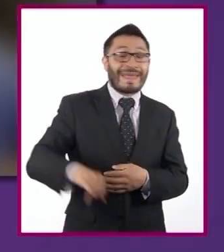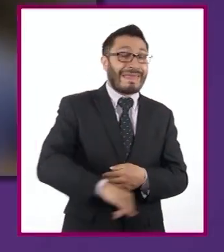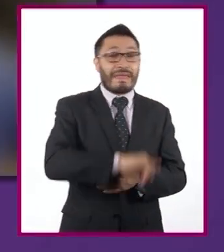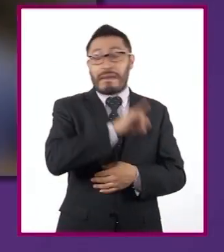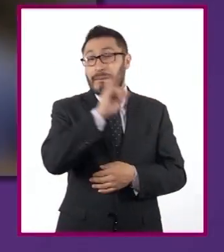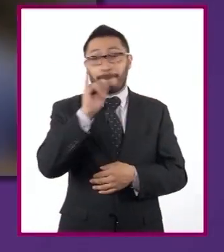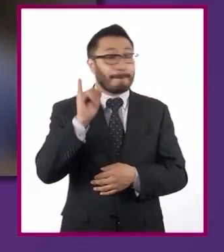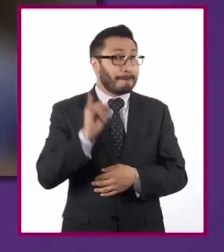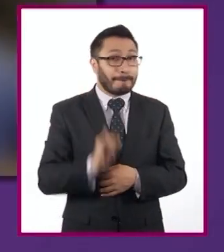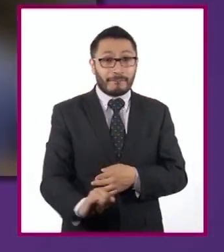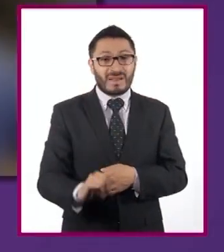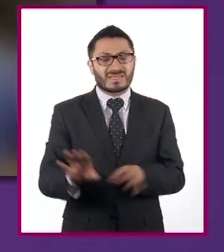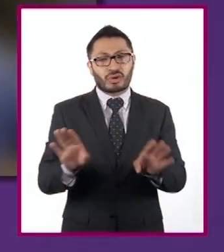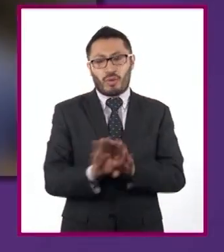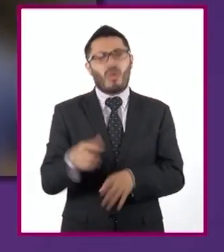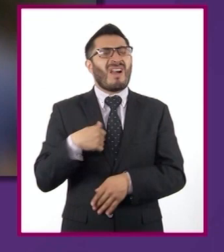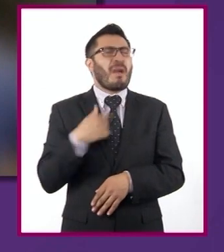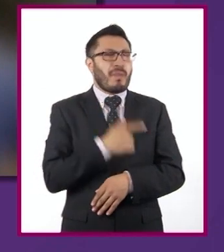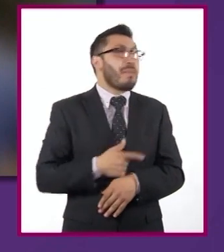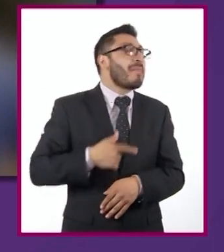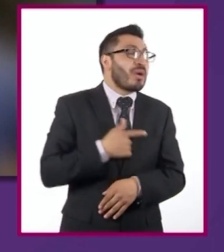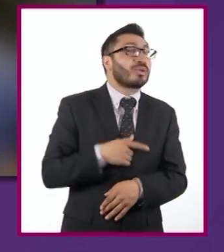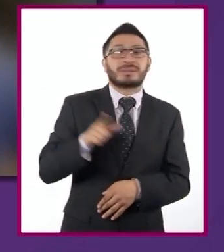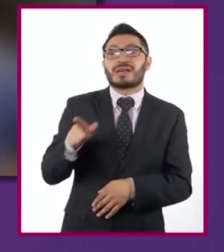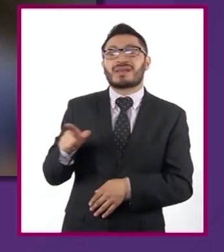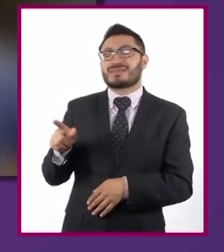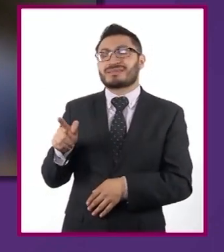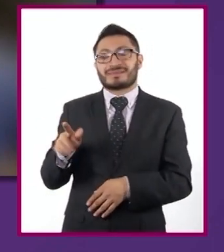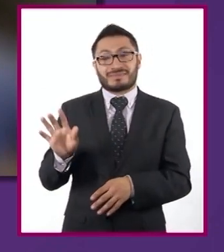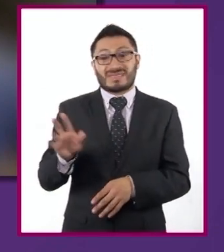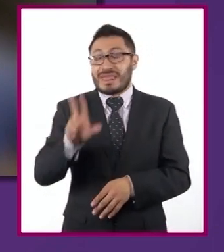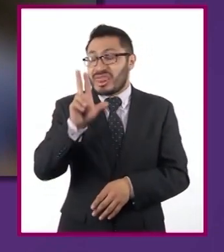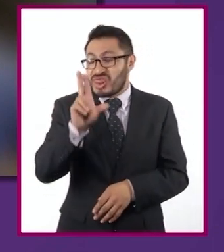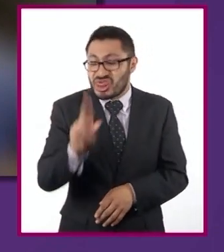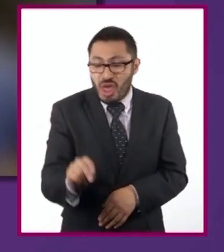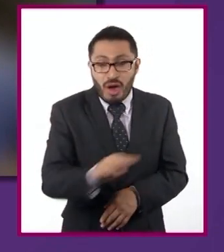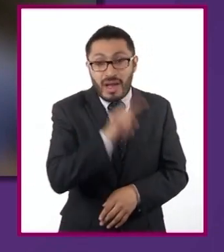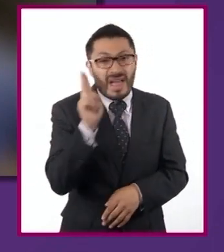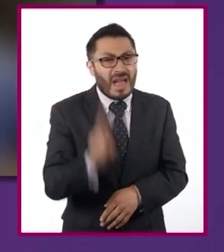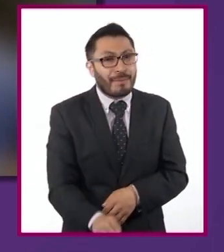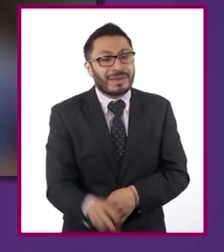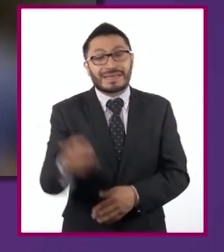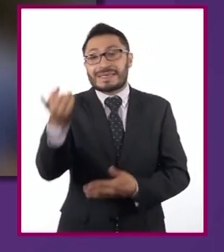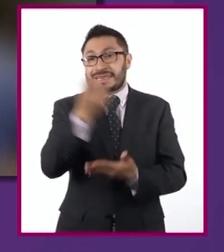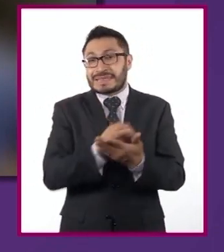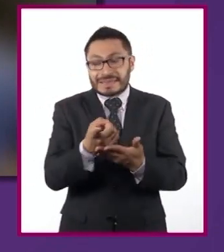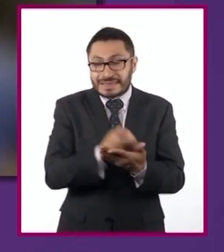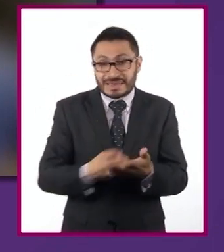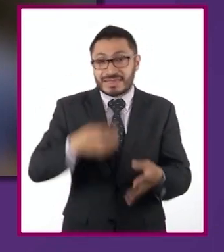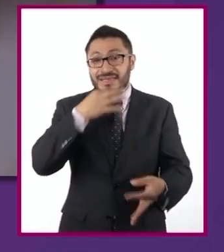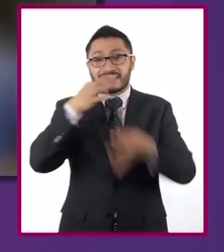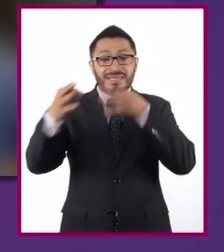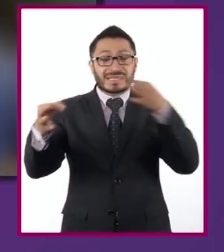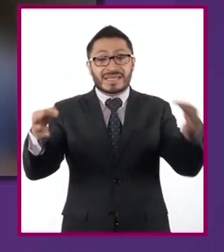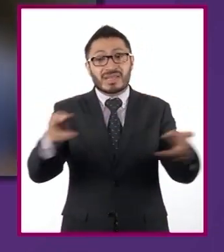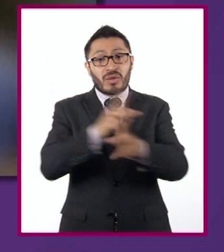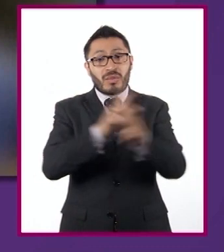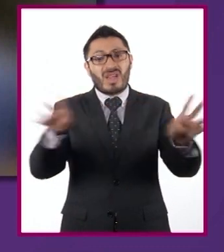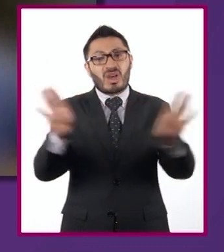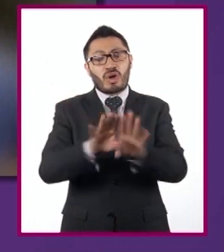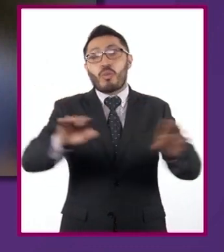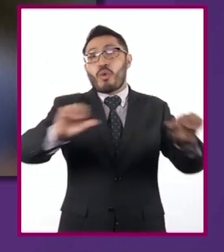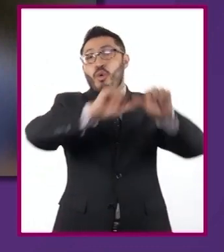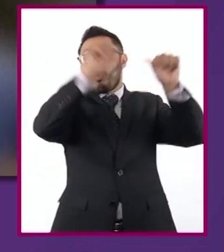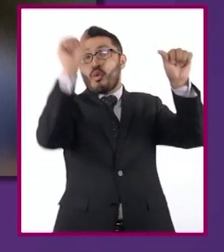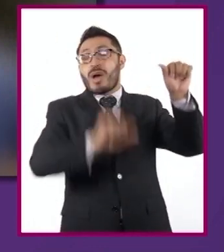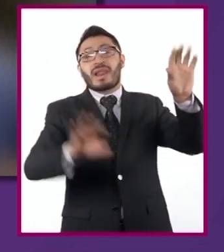Jamás es cuestión de gustos, jamás. Los diseños publicitarios son normalmente percibidos como obras de arte